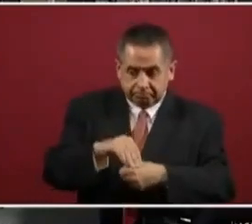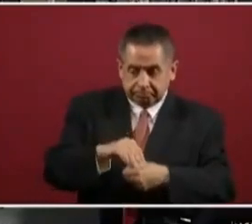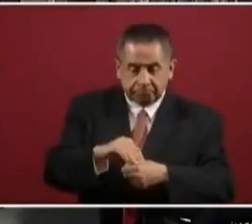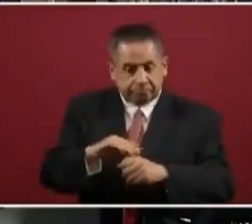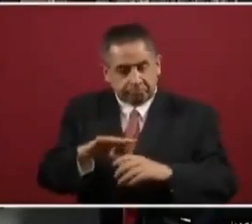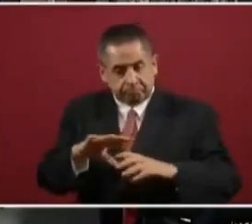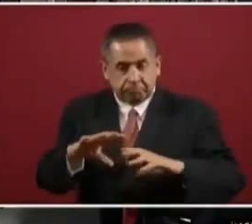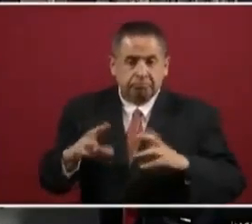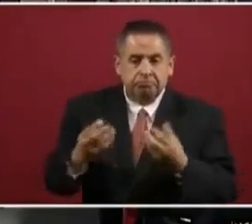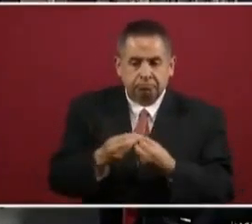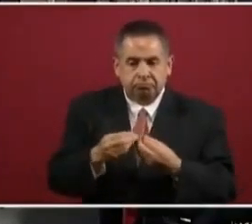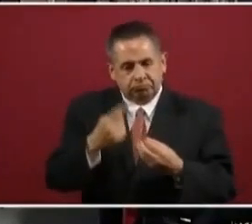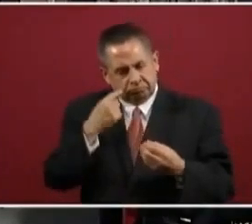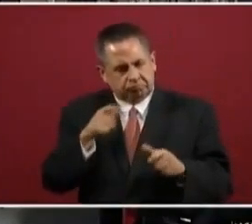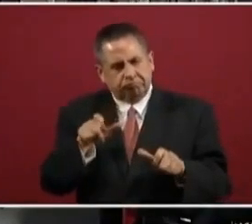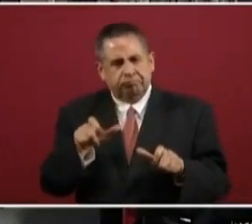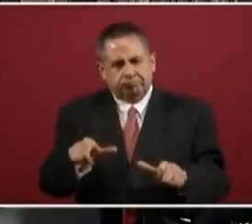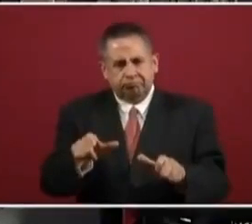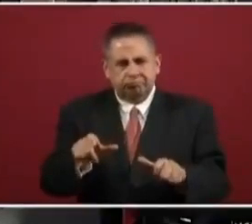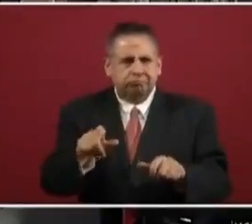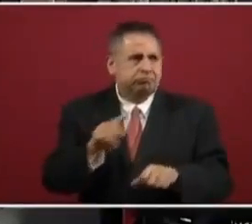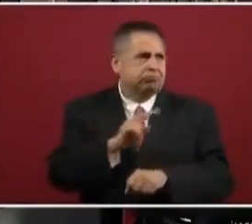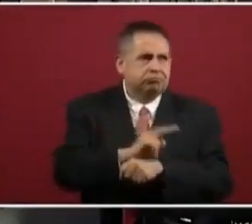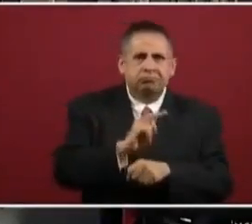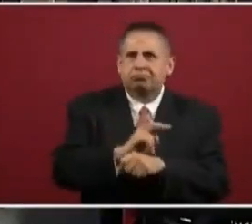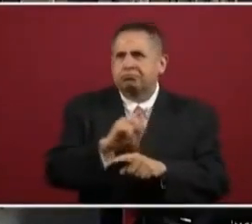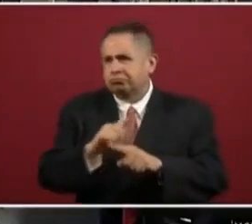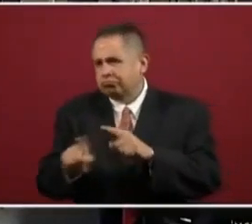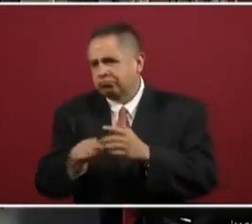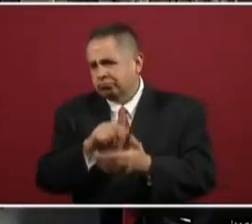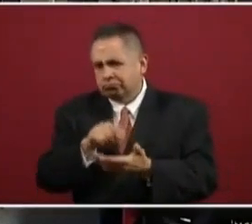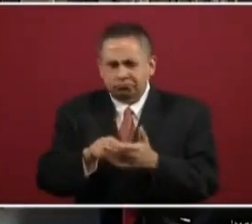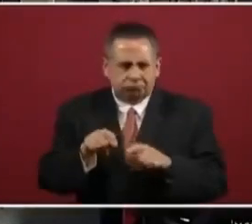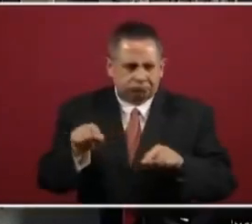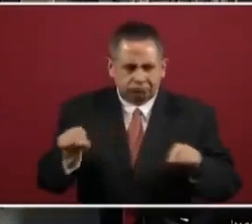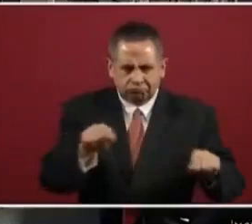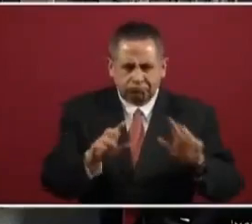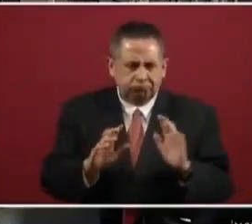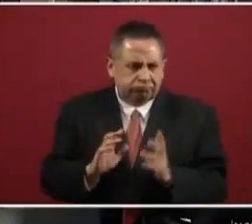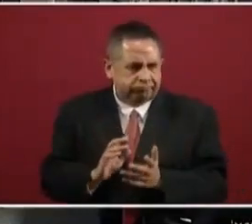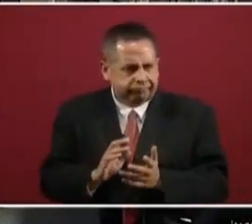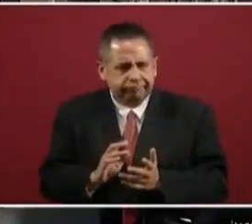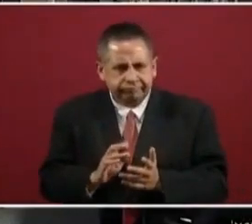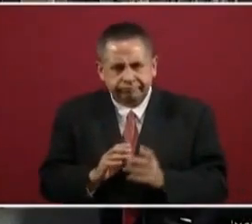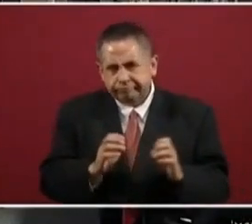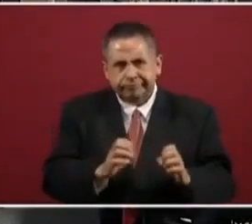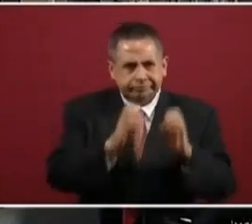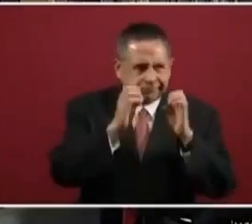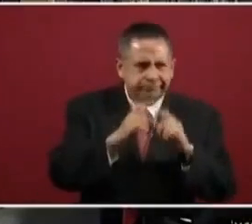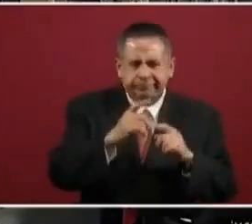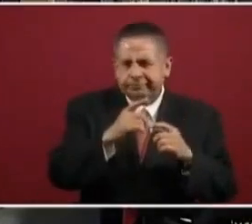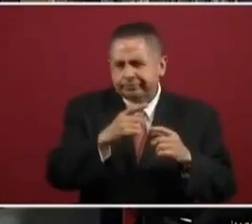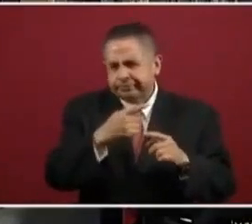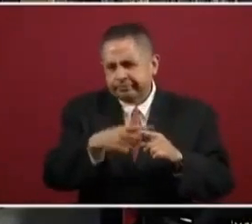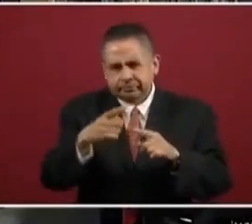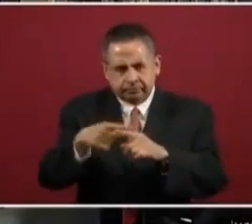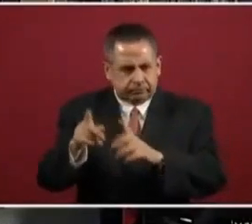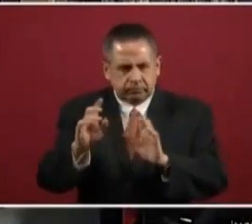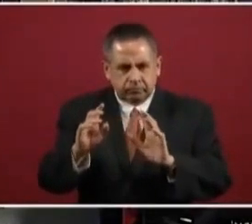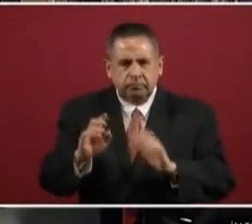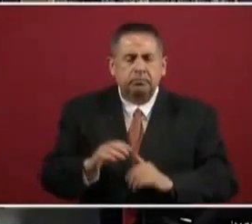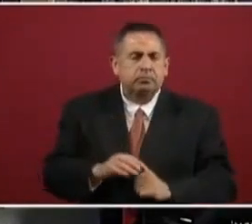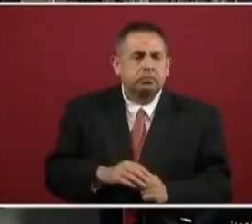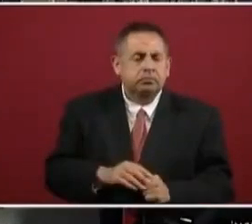a la custodia de instalaciones estratégicas edificios este de importancia